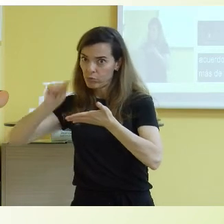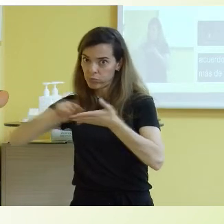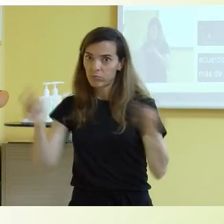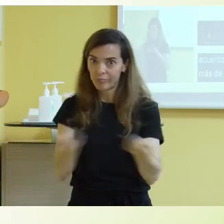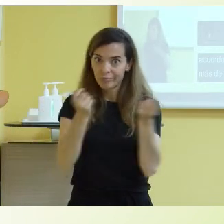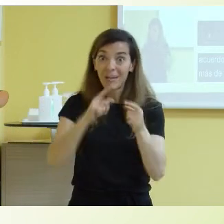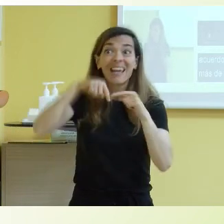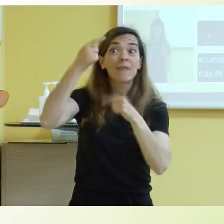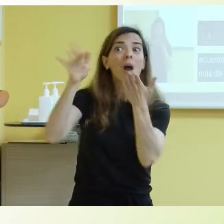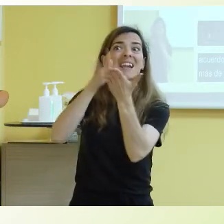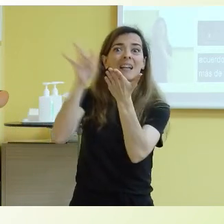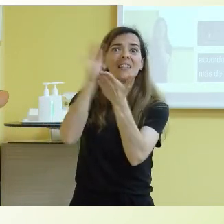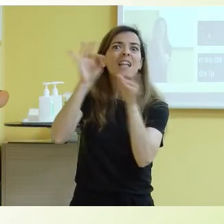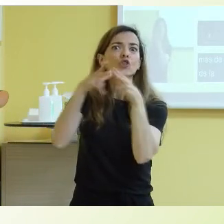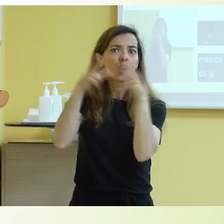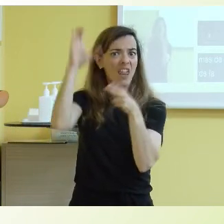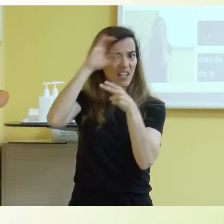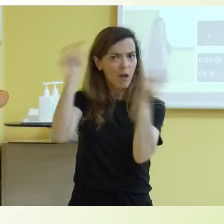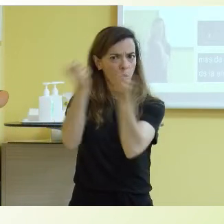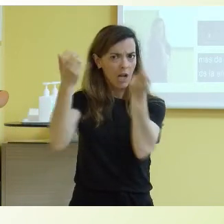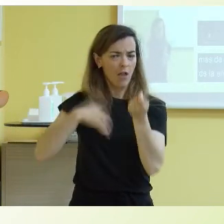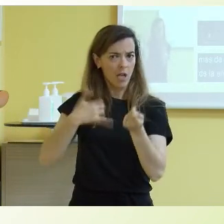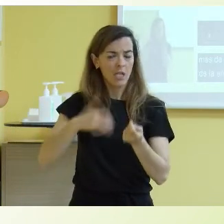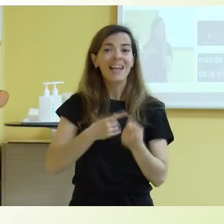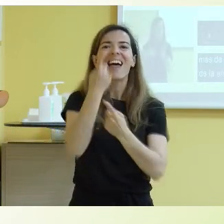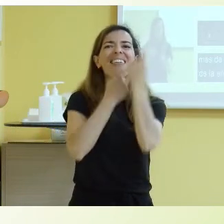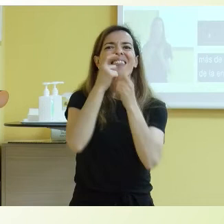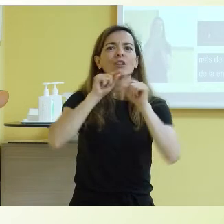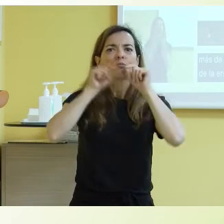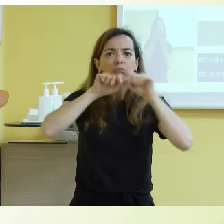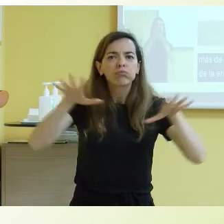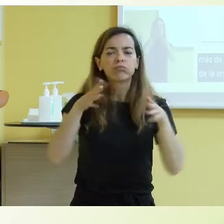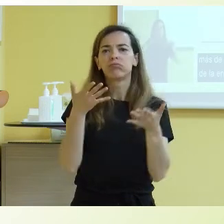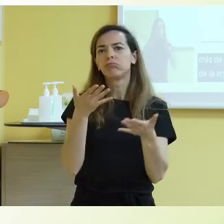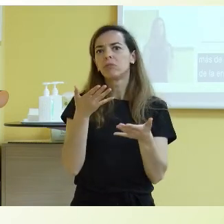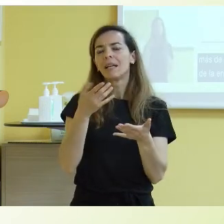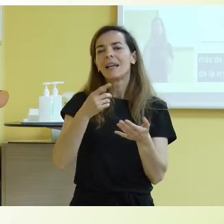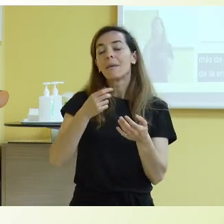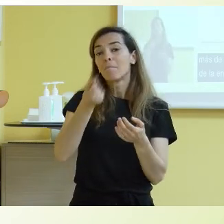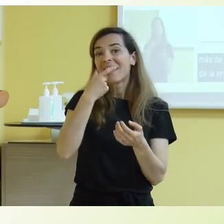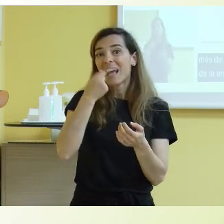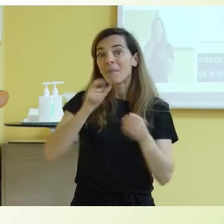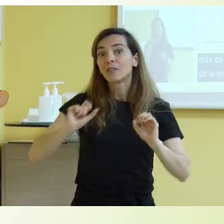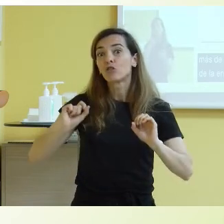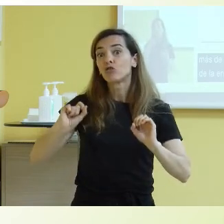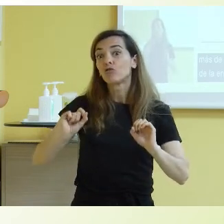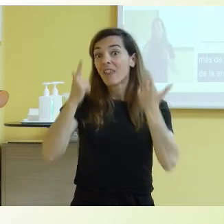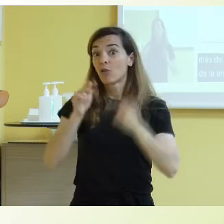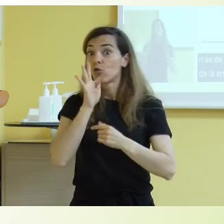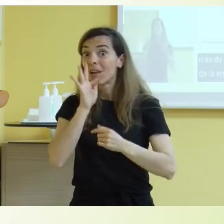revistas o sociedades científicas, datos epidemiológicos, un listado de medicamentos